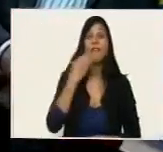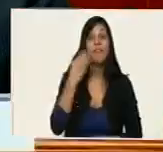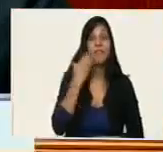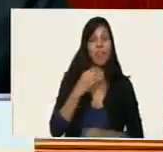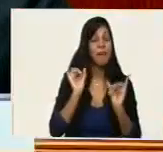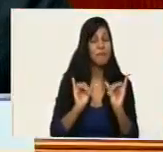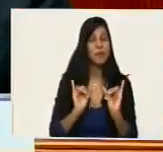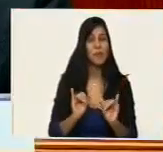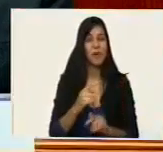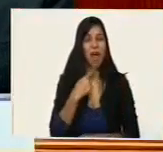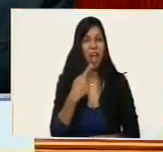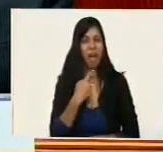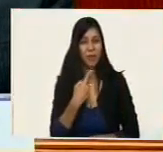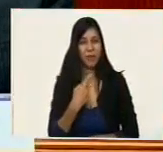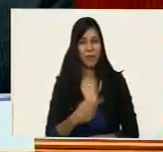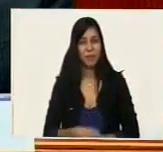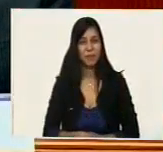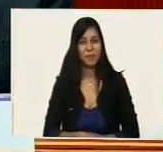como dice Fidel,